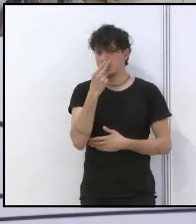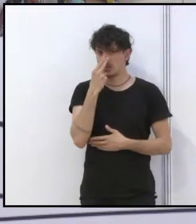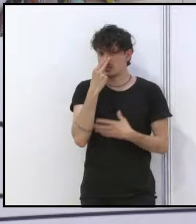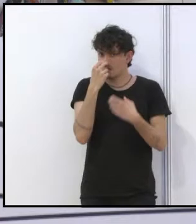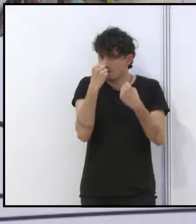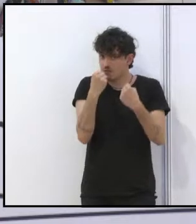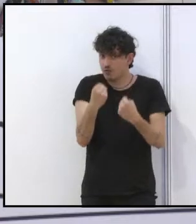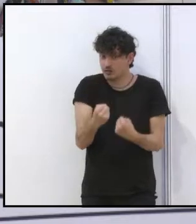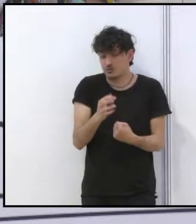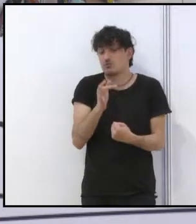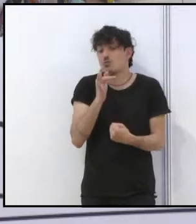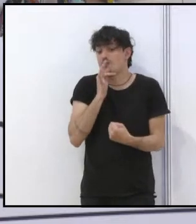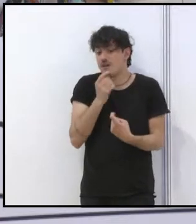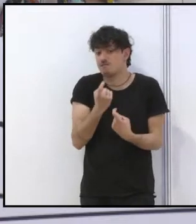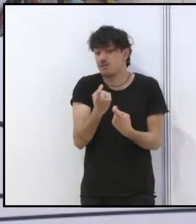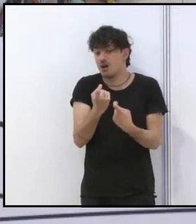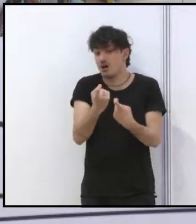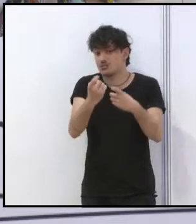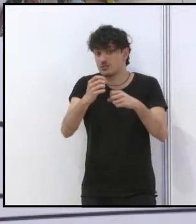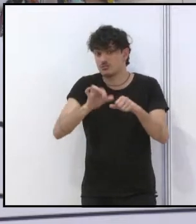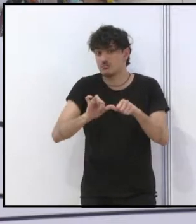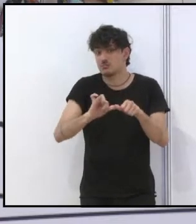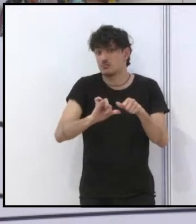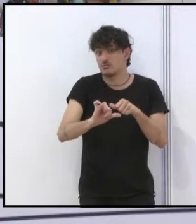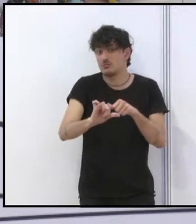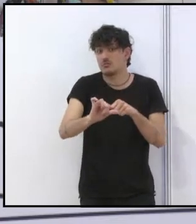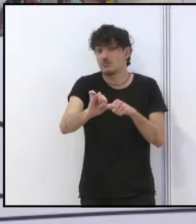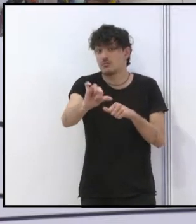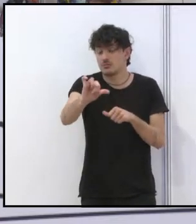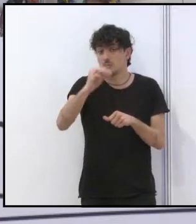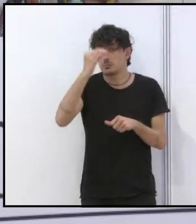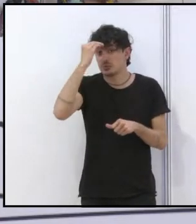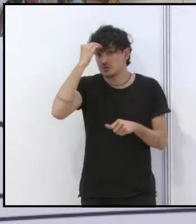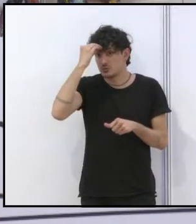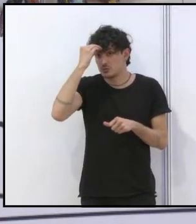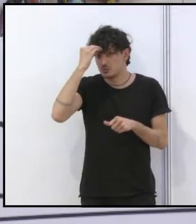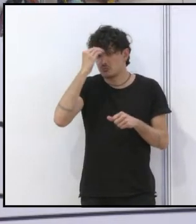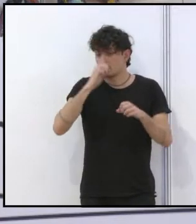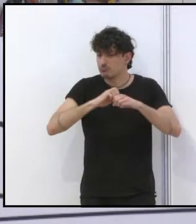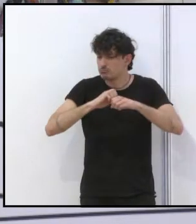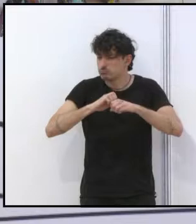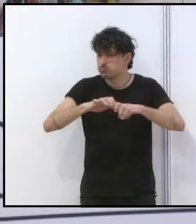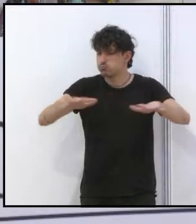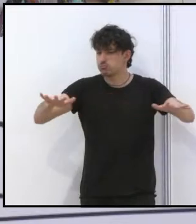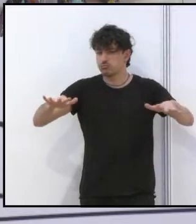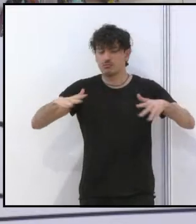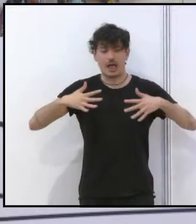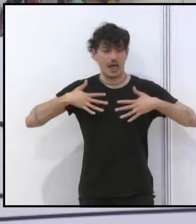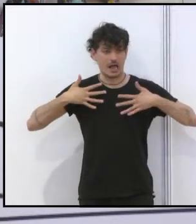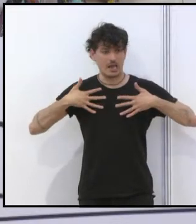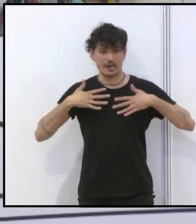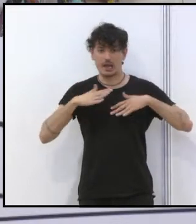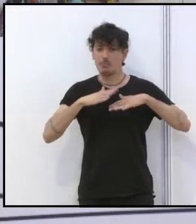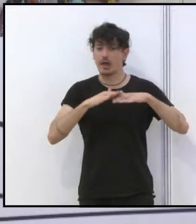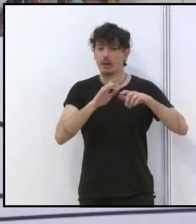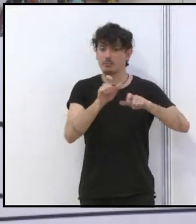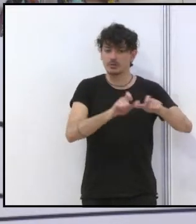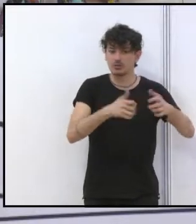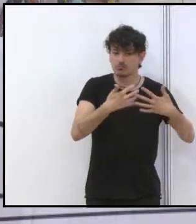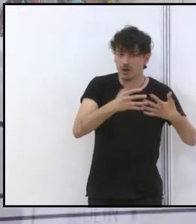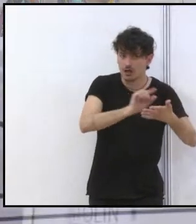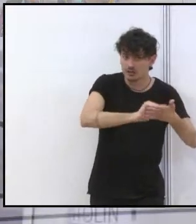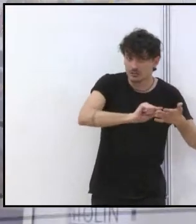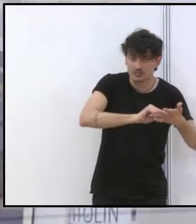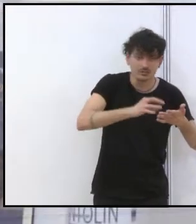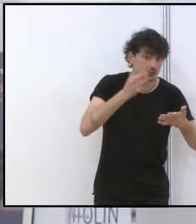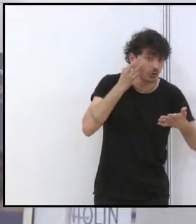que está por recorrer y que va a dar muchas alegrías a escritoras y a lectores. Y dicho esto,